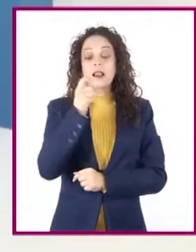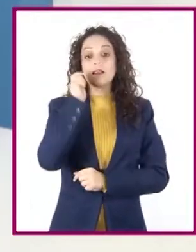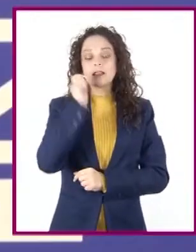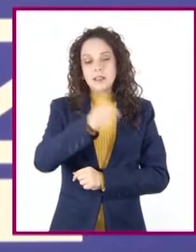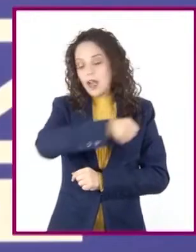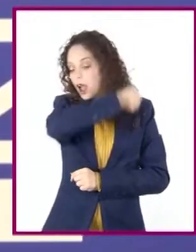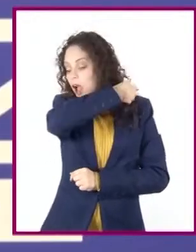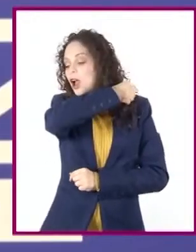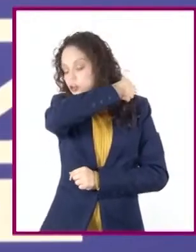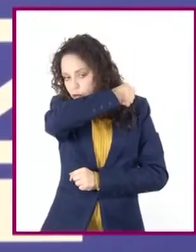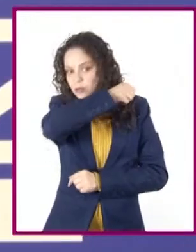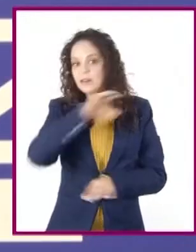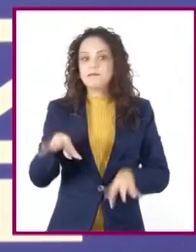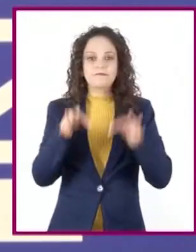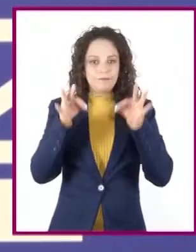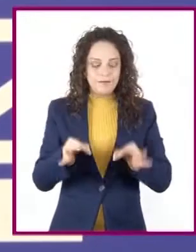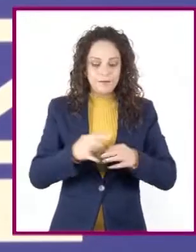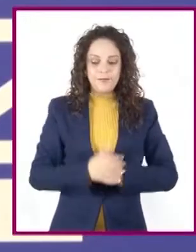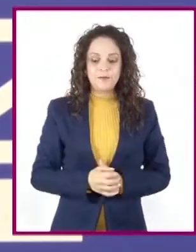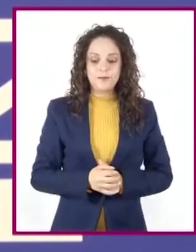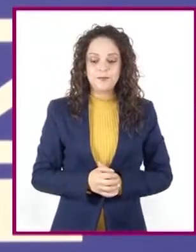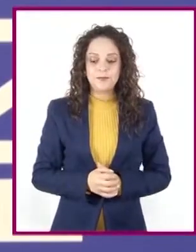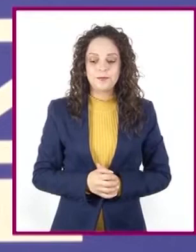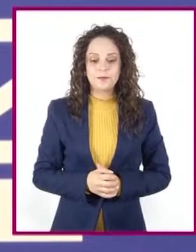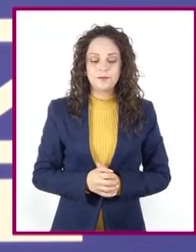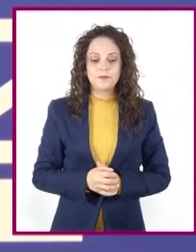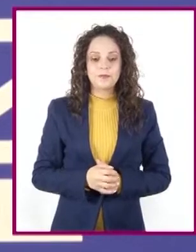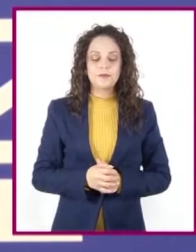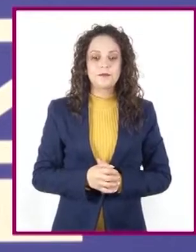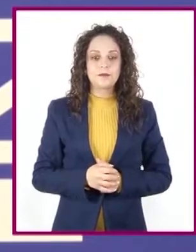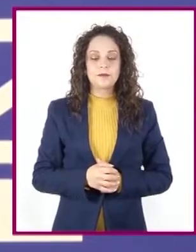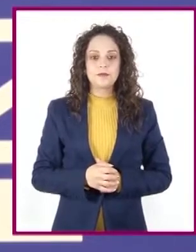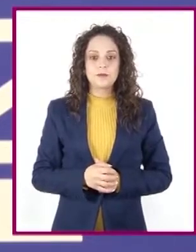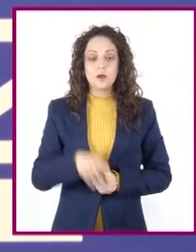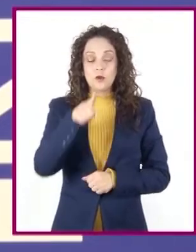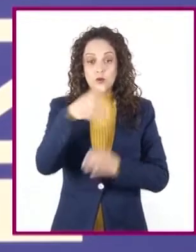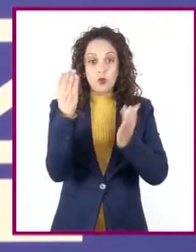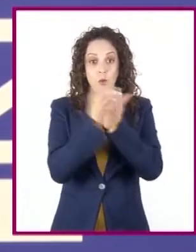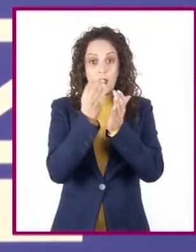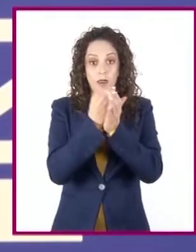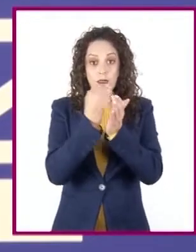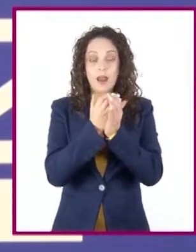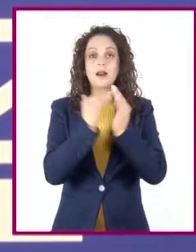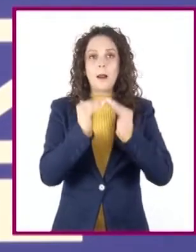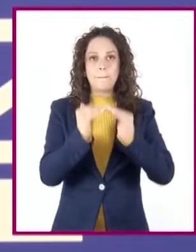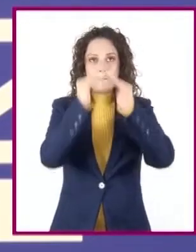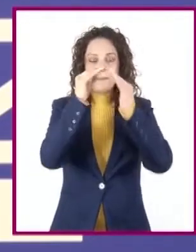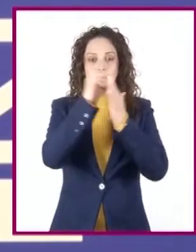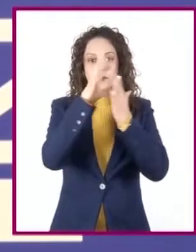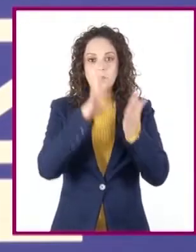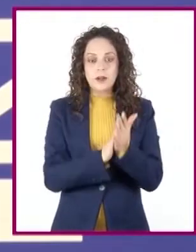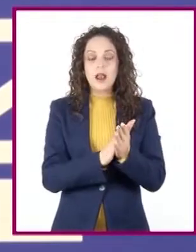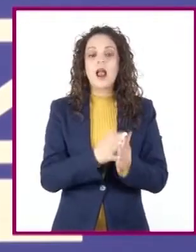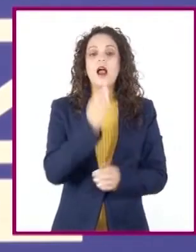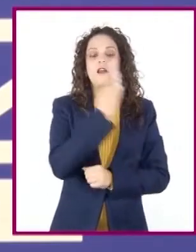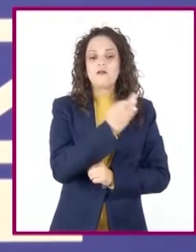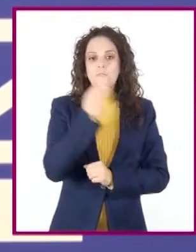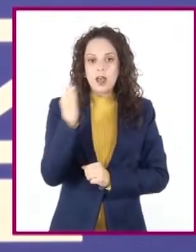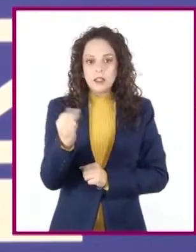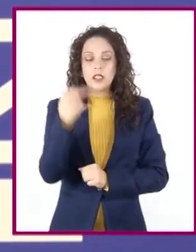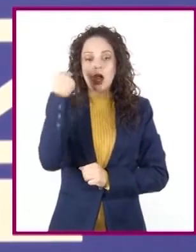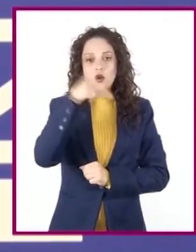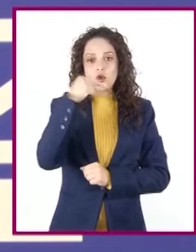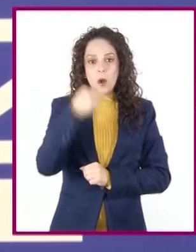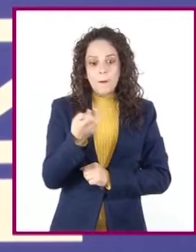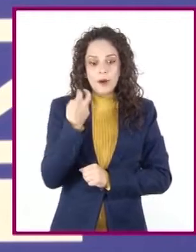etiqueta. Por favor, anoten en la parte superior de su cuaderno la fecha y el título de nuestra sesión, que